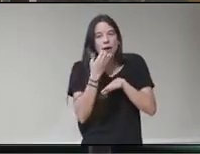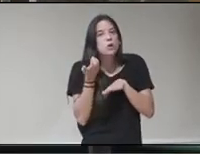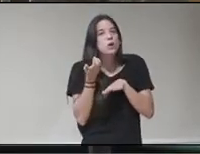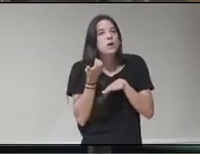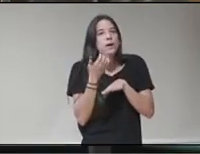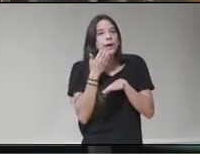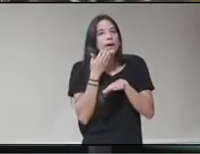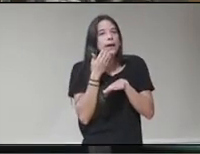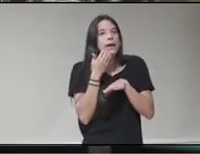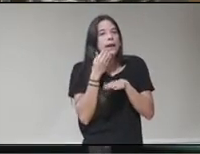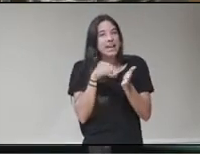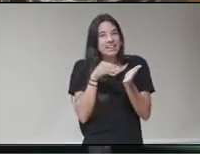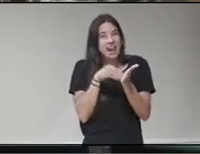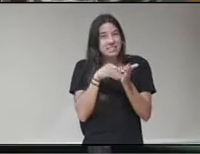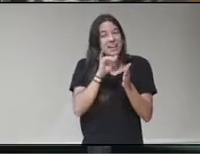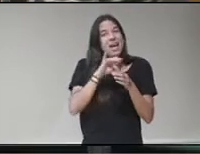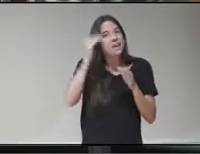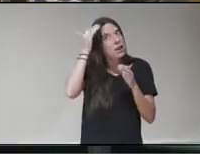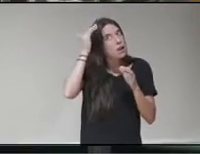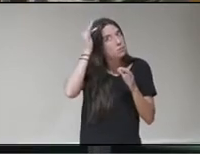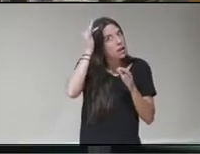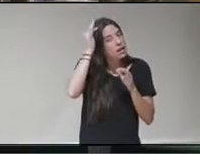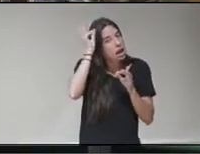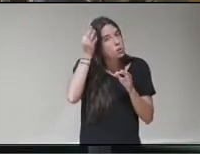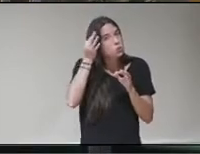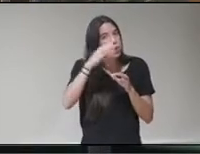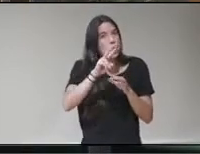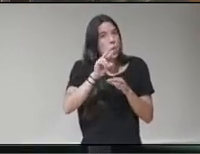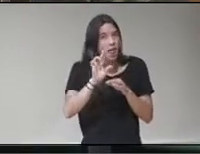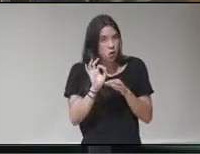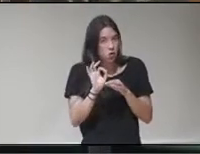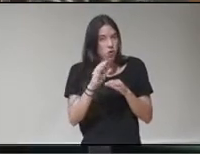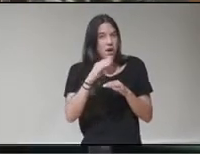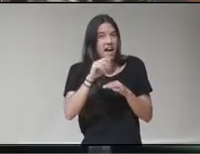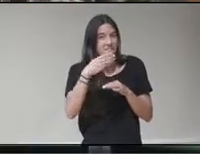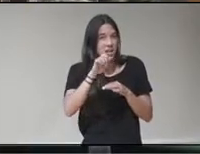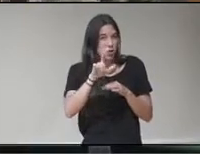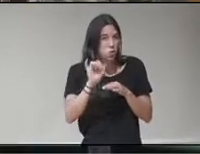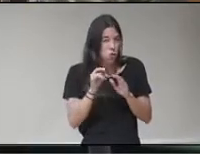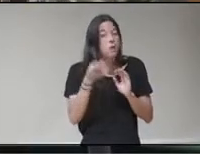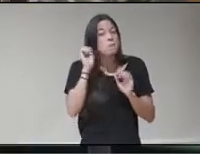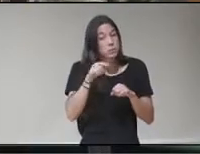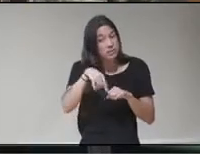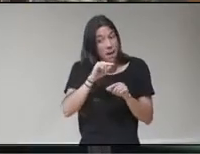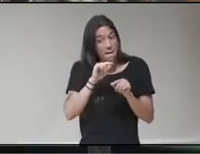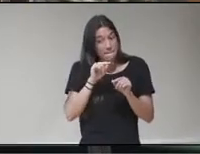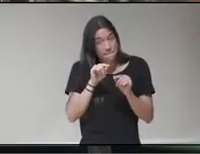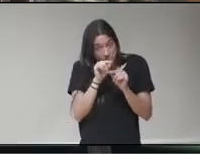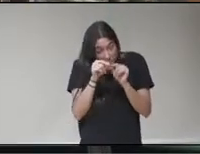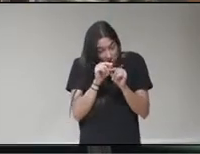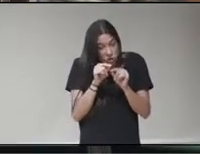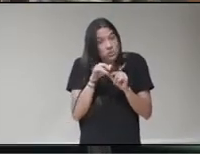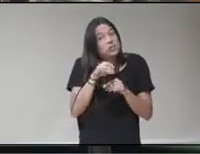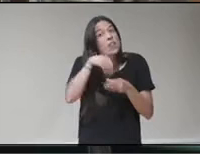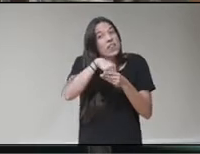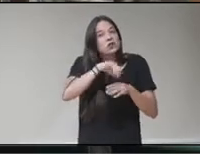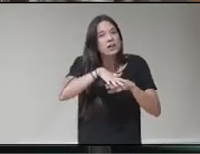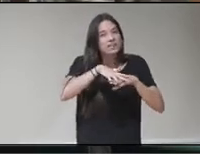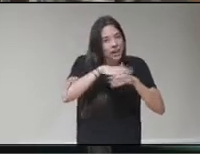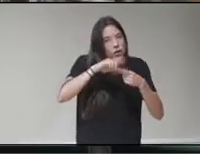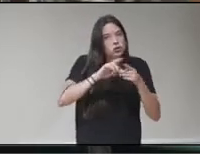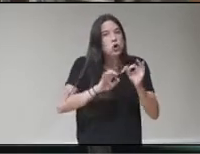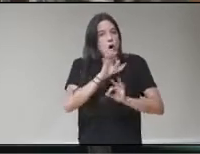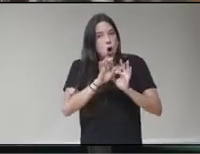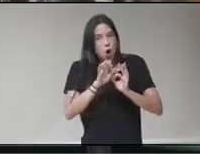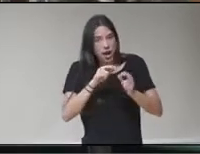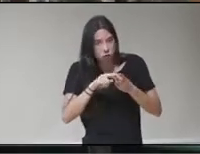secreción sebácea que hay en la base de ese pelo. Pues fijaos, esos bichos tan pequeños tienen tejidos, tienen órganos, tienen